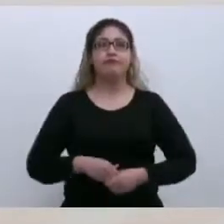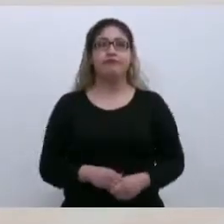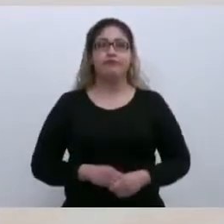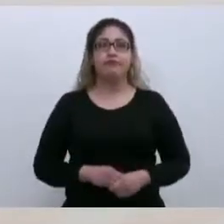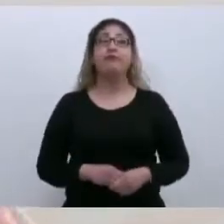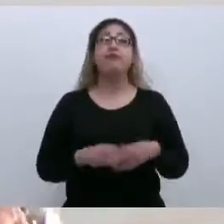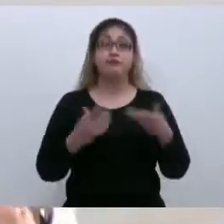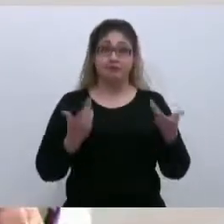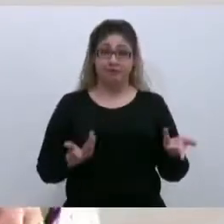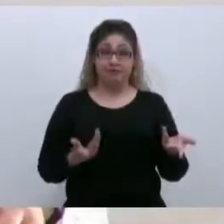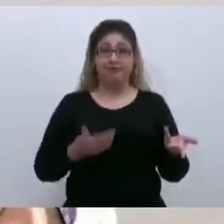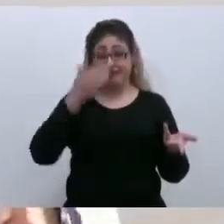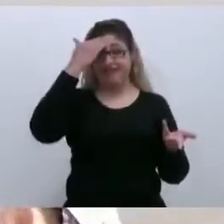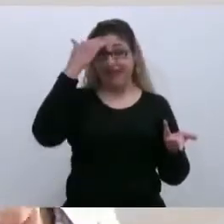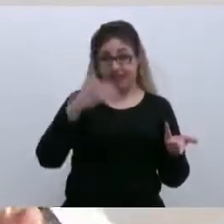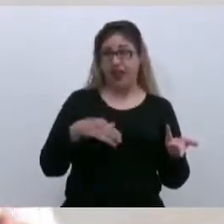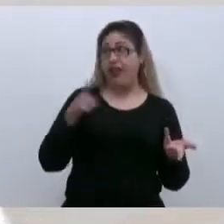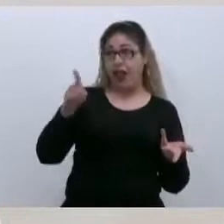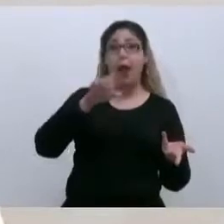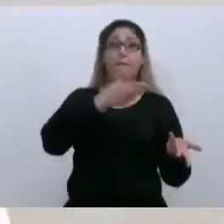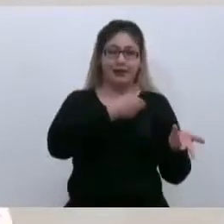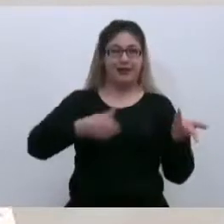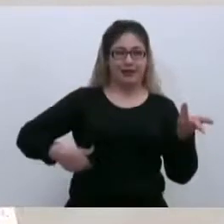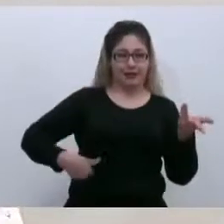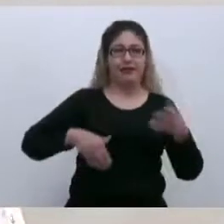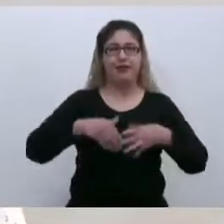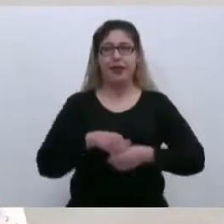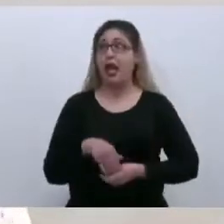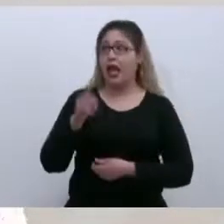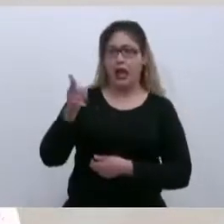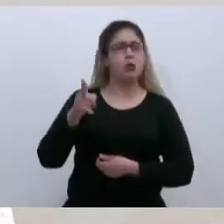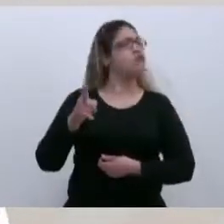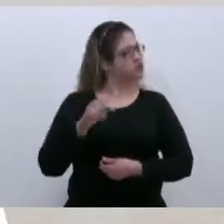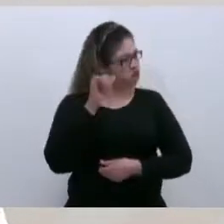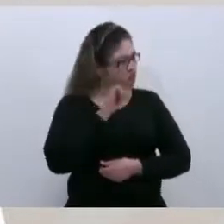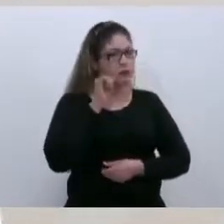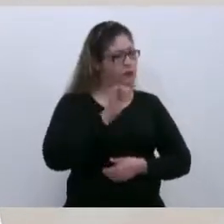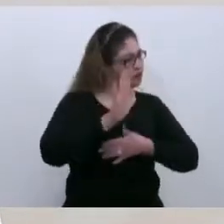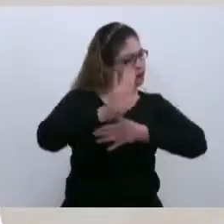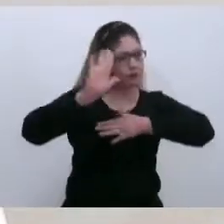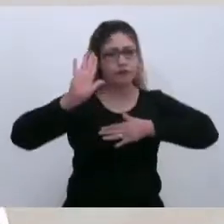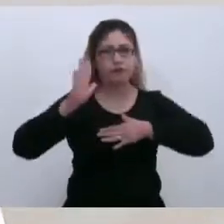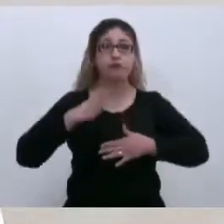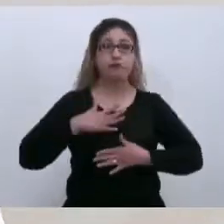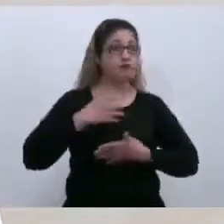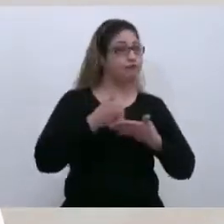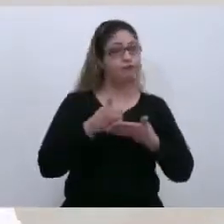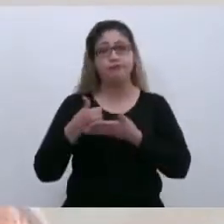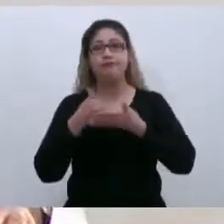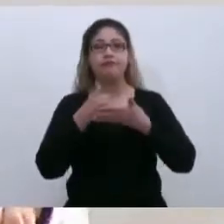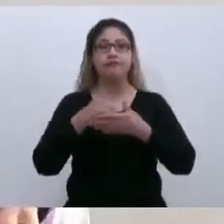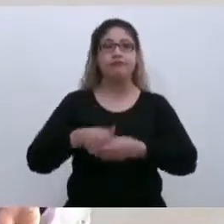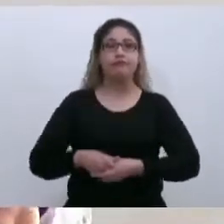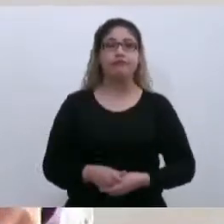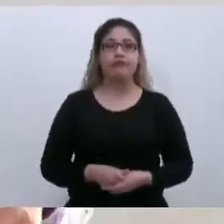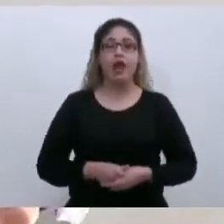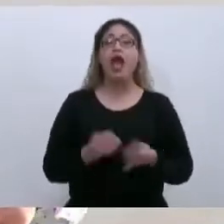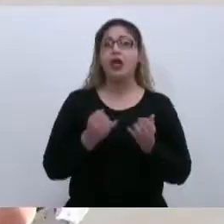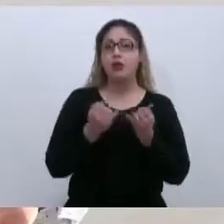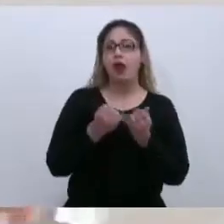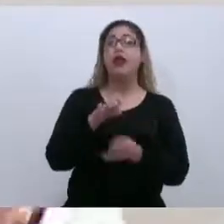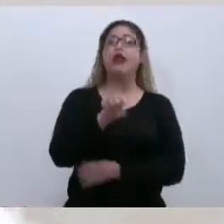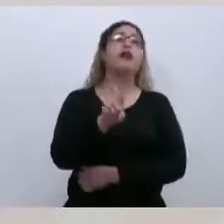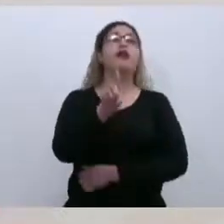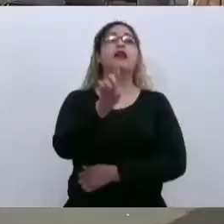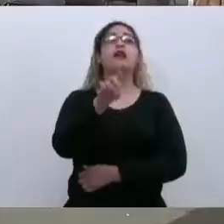gobierno. Gracias a los brigadistas de bienestar, a su delegado Edgar Morales,